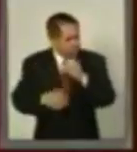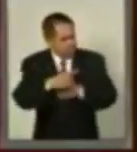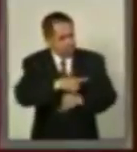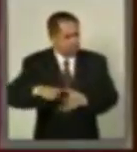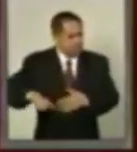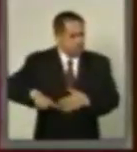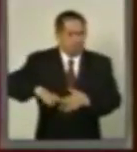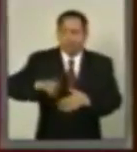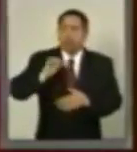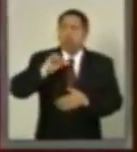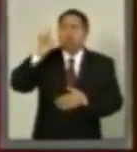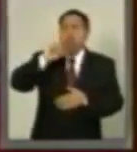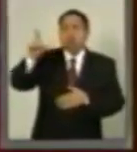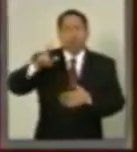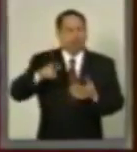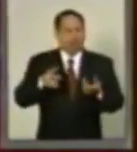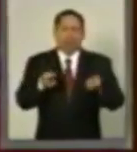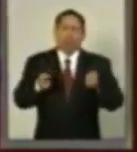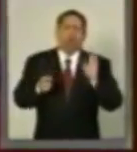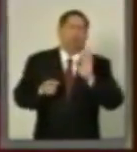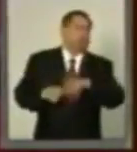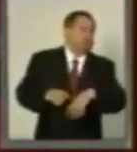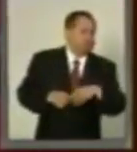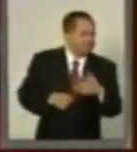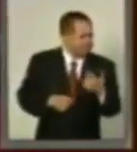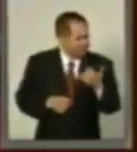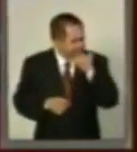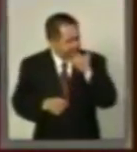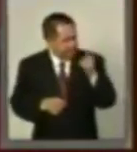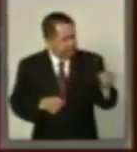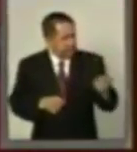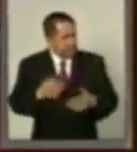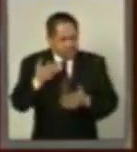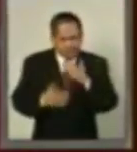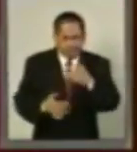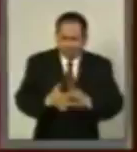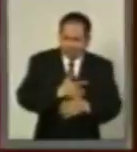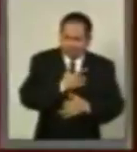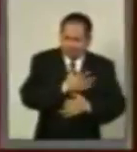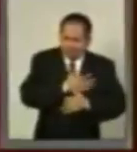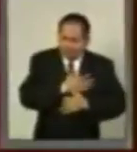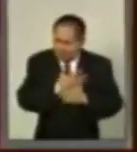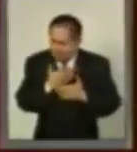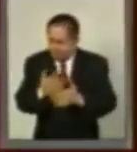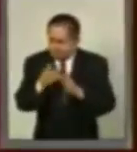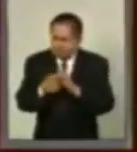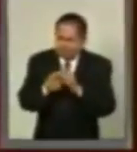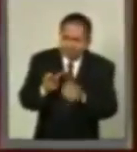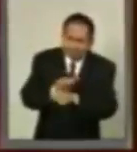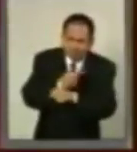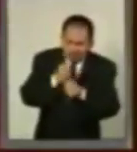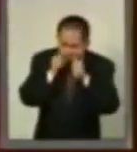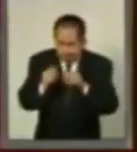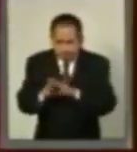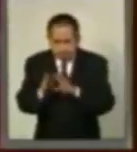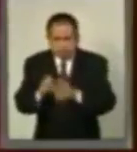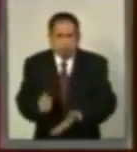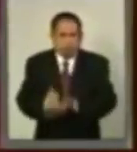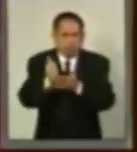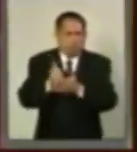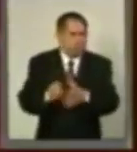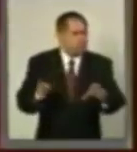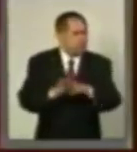con funcionarios de Estado o de funcionarios sensibles a la tragedia que significa